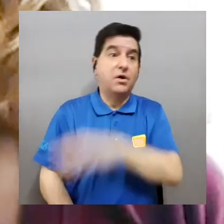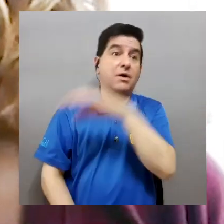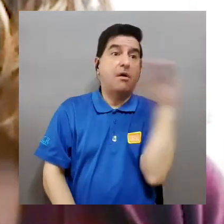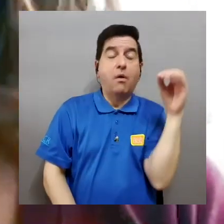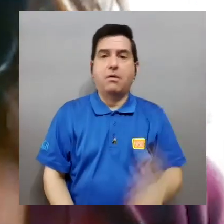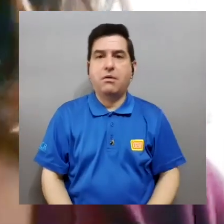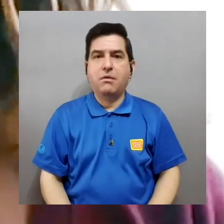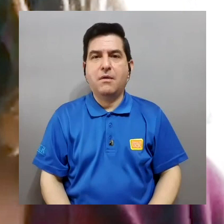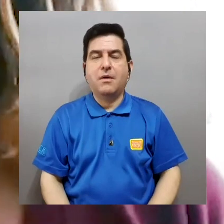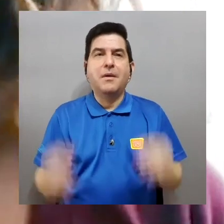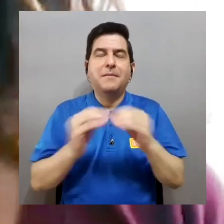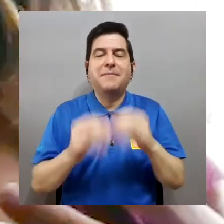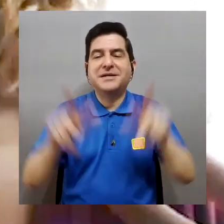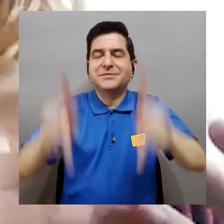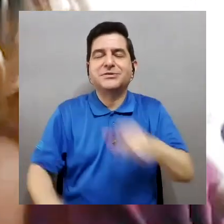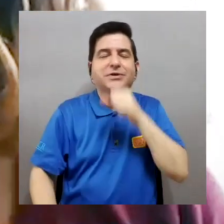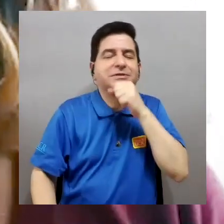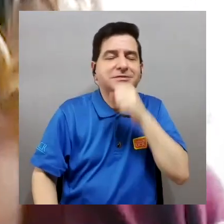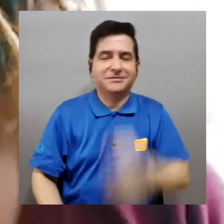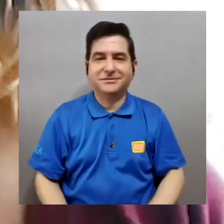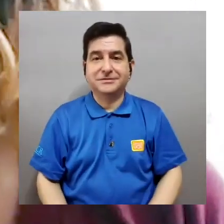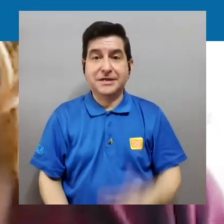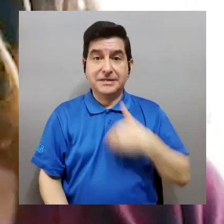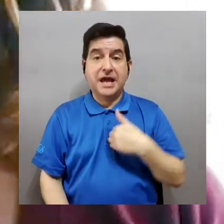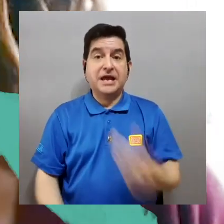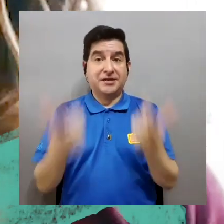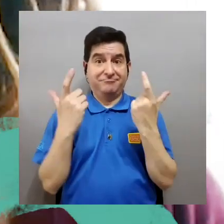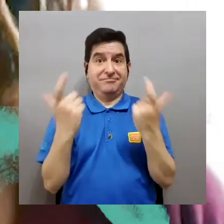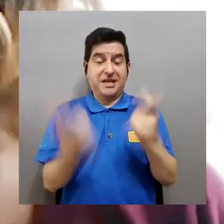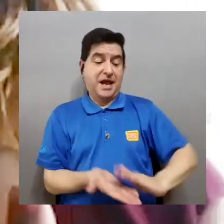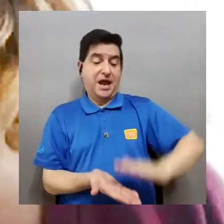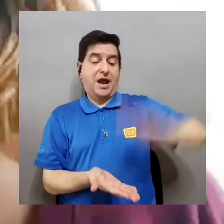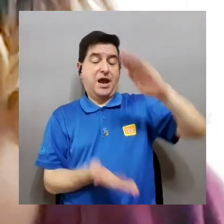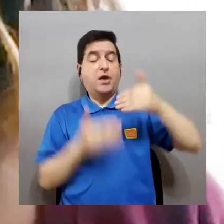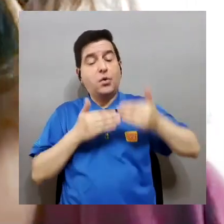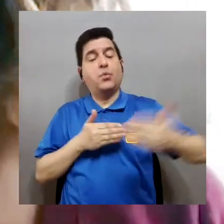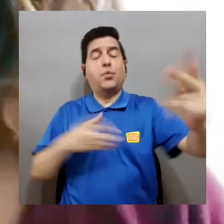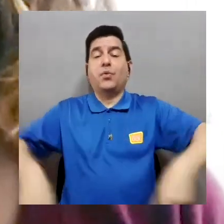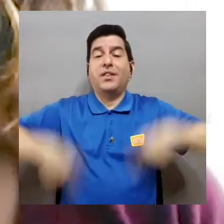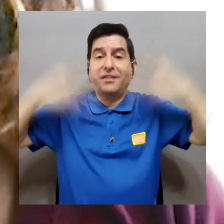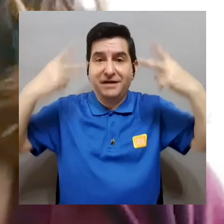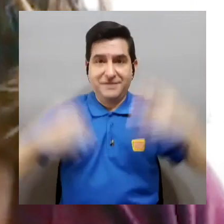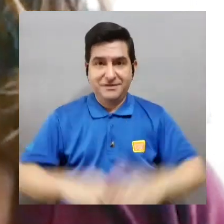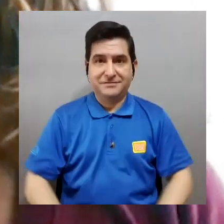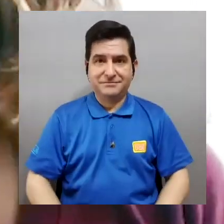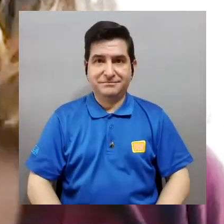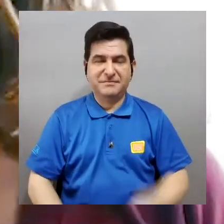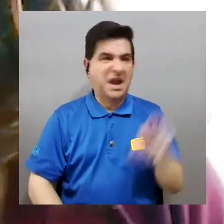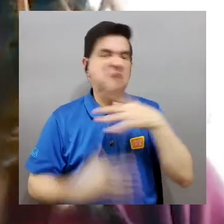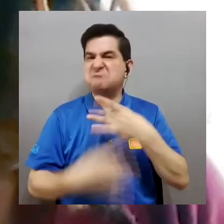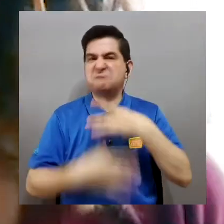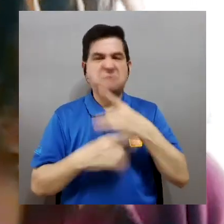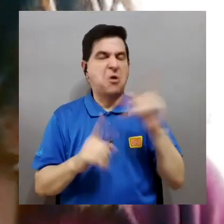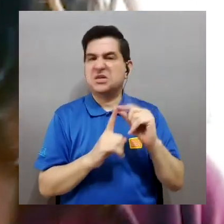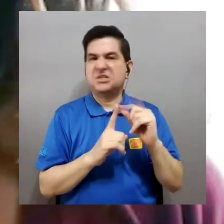o mucho más viejo, ¿verdad? Porque tiene más dinero acumulado a lo largo de su vida. Entonces, no les